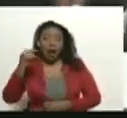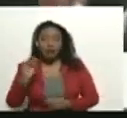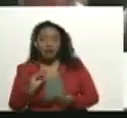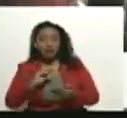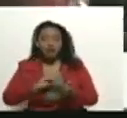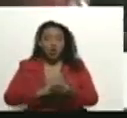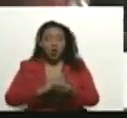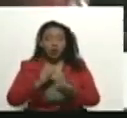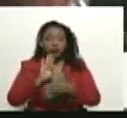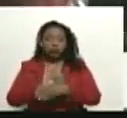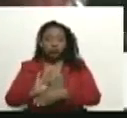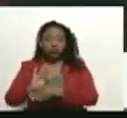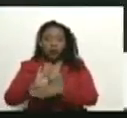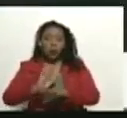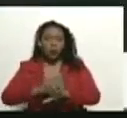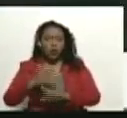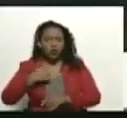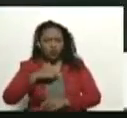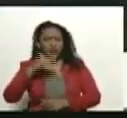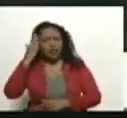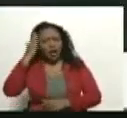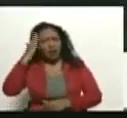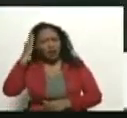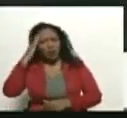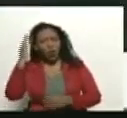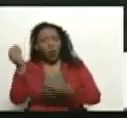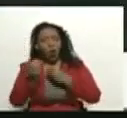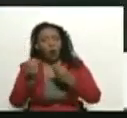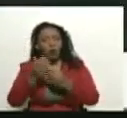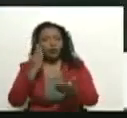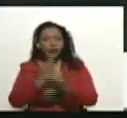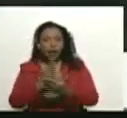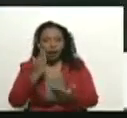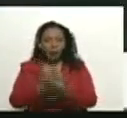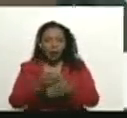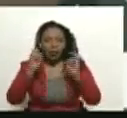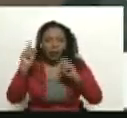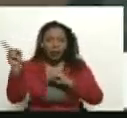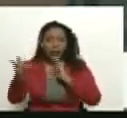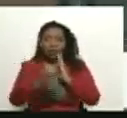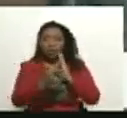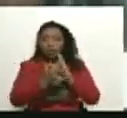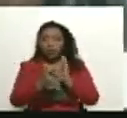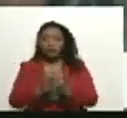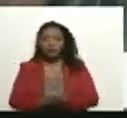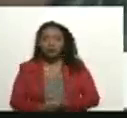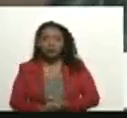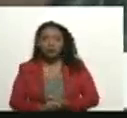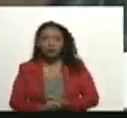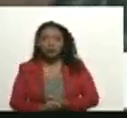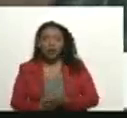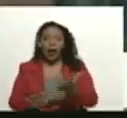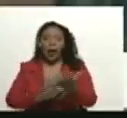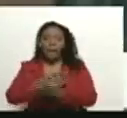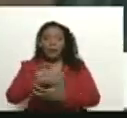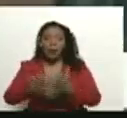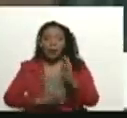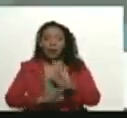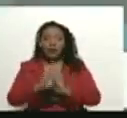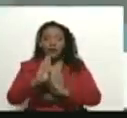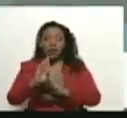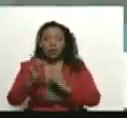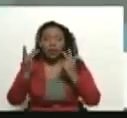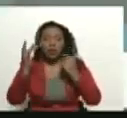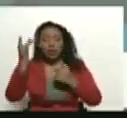con cuidado? Porque sabemos que de dónde siempre provienen todas esas tecnologías. El problema es que el desarrollo de la